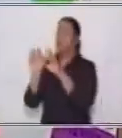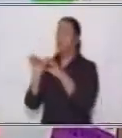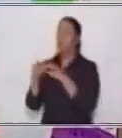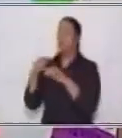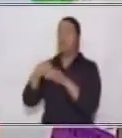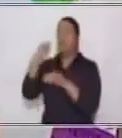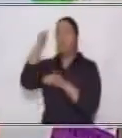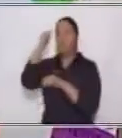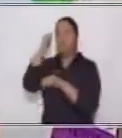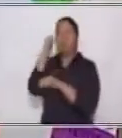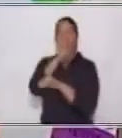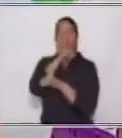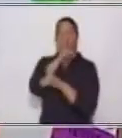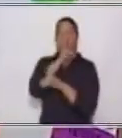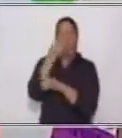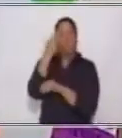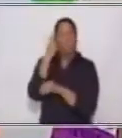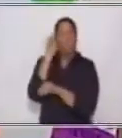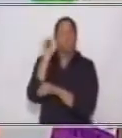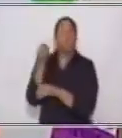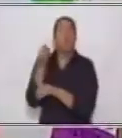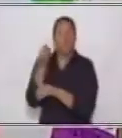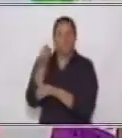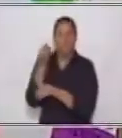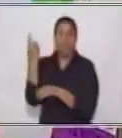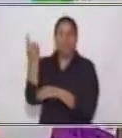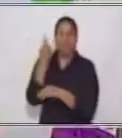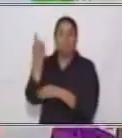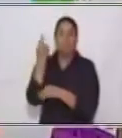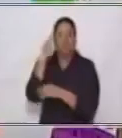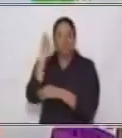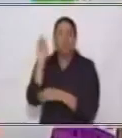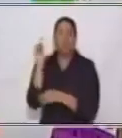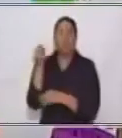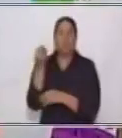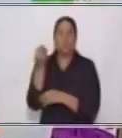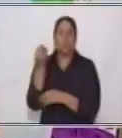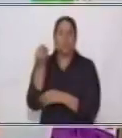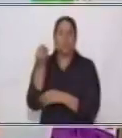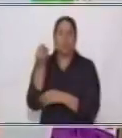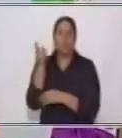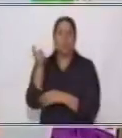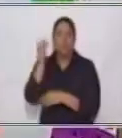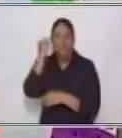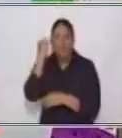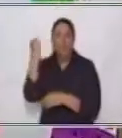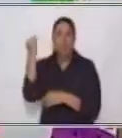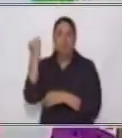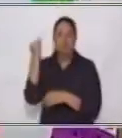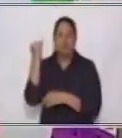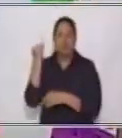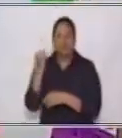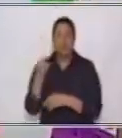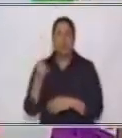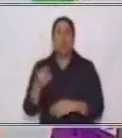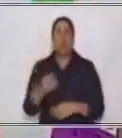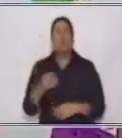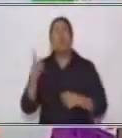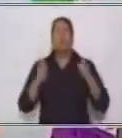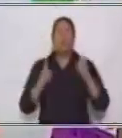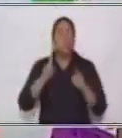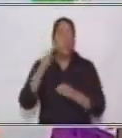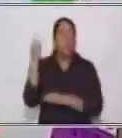por qué fue importante para él exponer esas ideas, cuál es la importancia de haber desarrollado ese